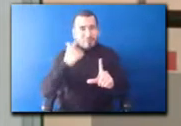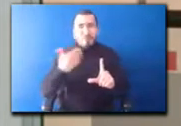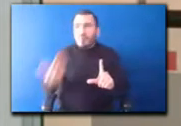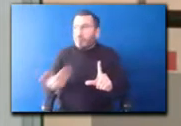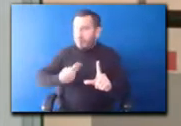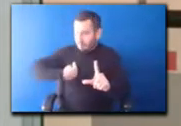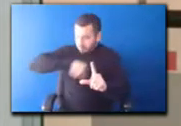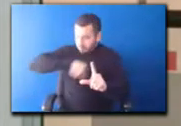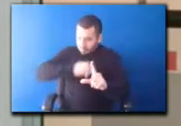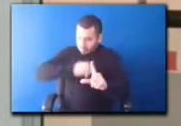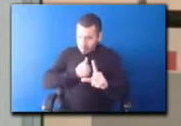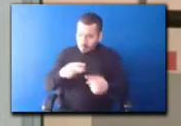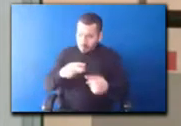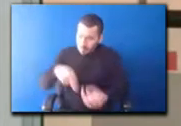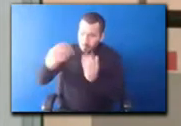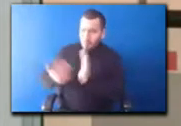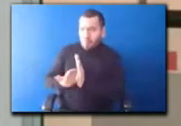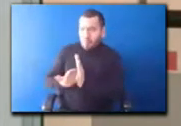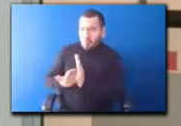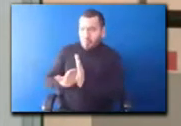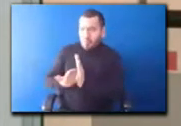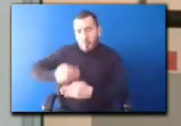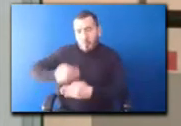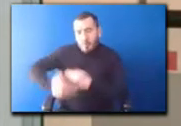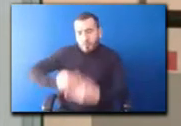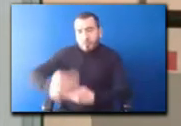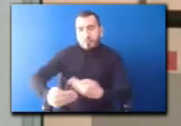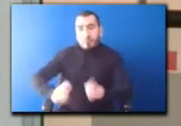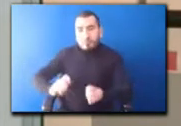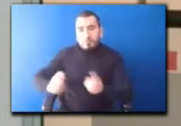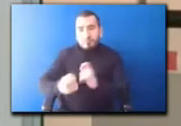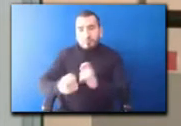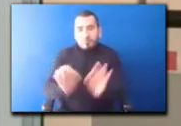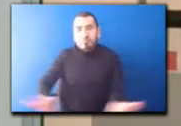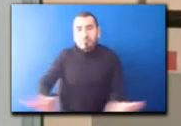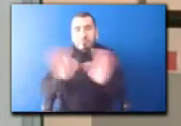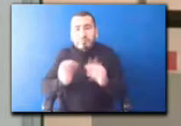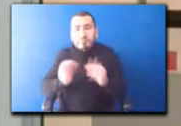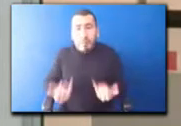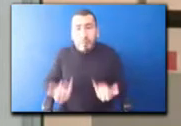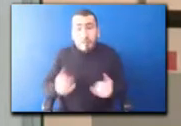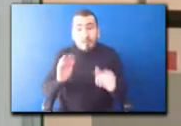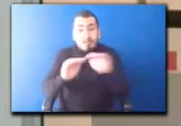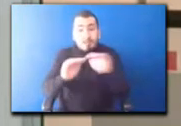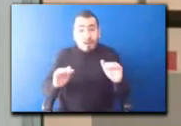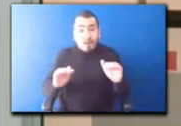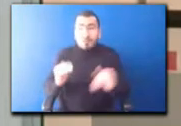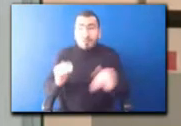educación venimos en un proceso de transformación muy importante y el POLI hace 14 años le